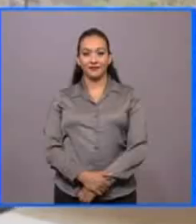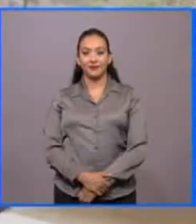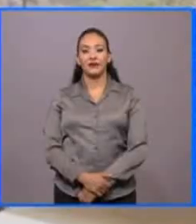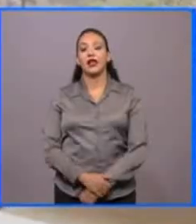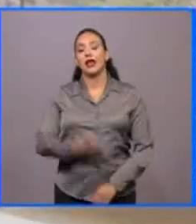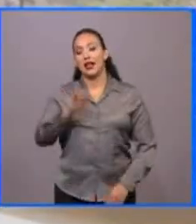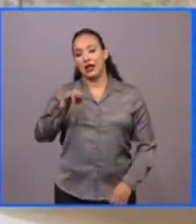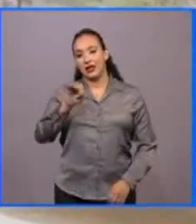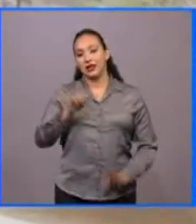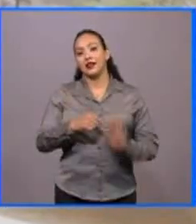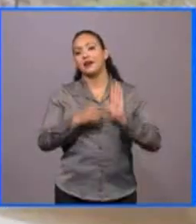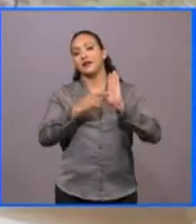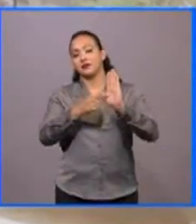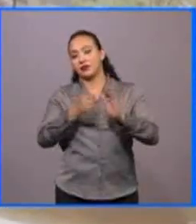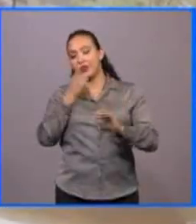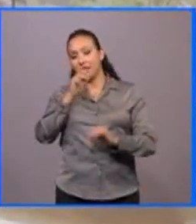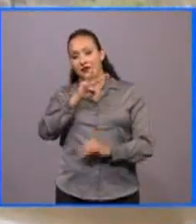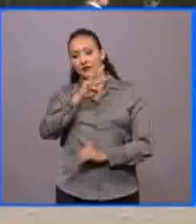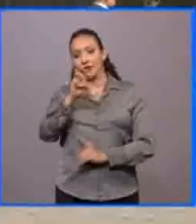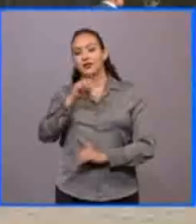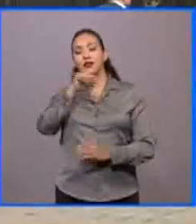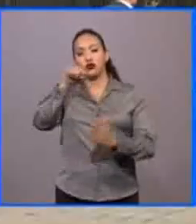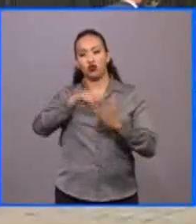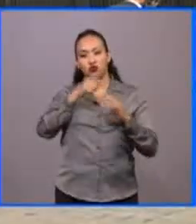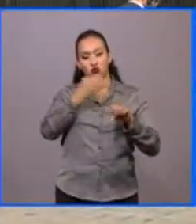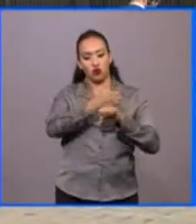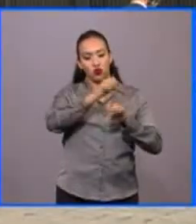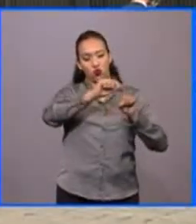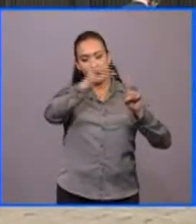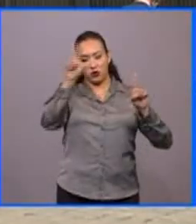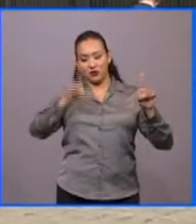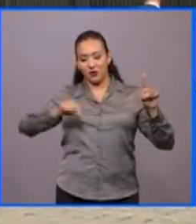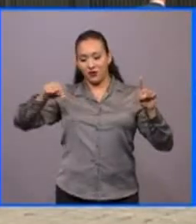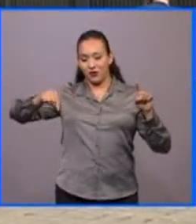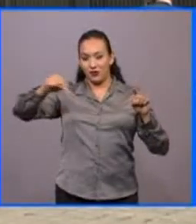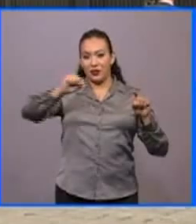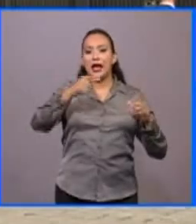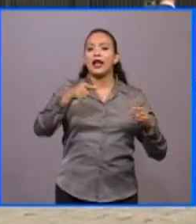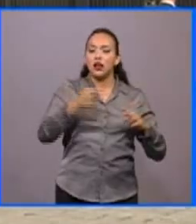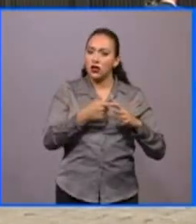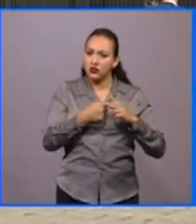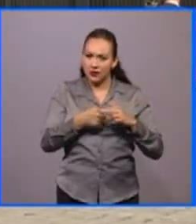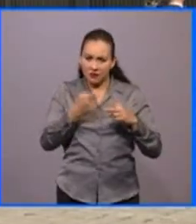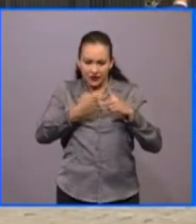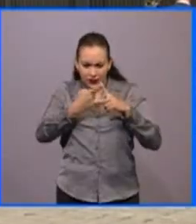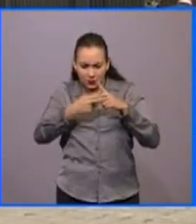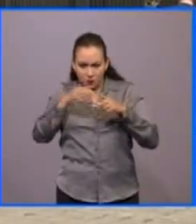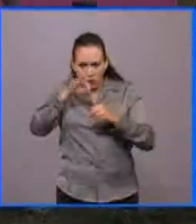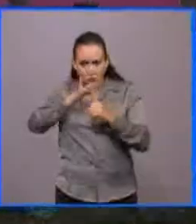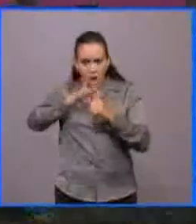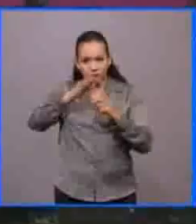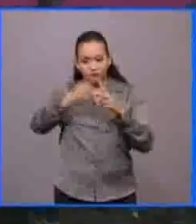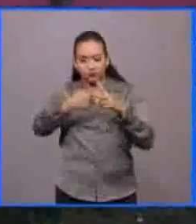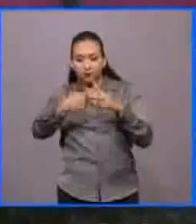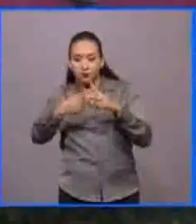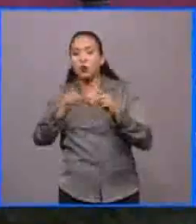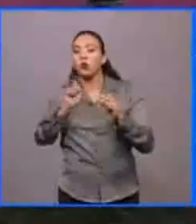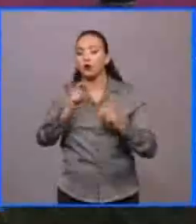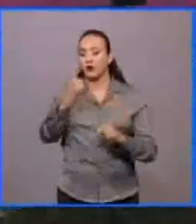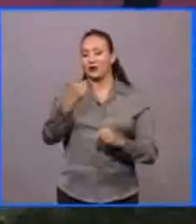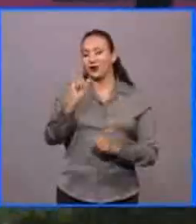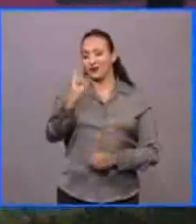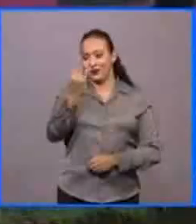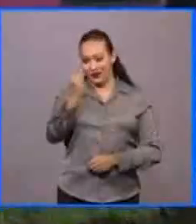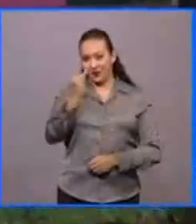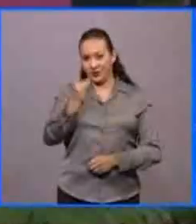Y el INE dio a conocer que los 300 consejos distritales llevarán a cabo los cómputos distritales de la elección judicial del próximo